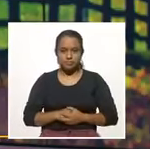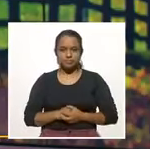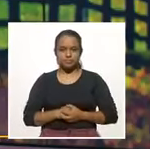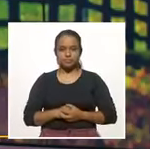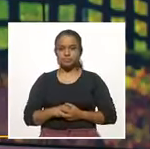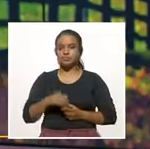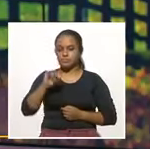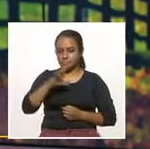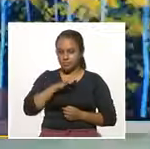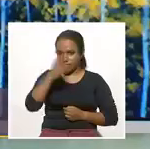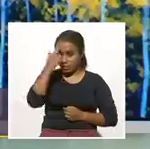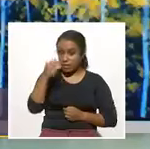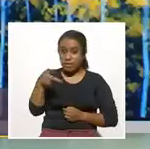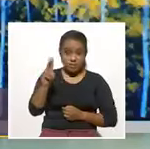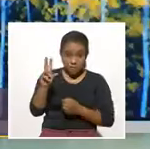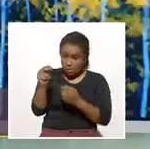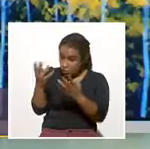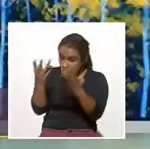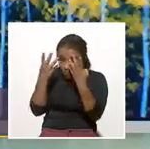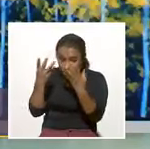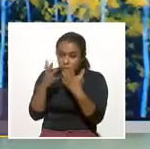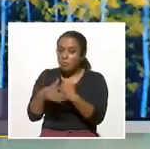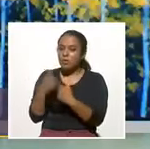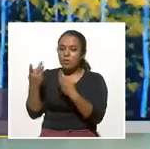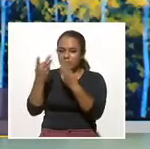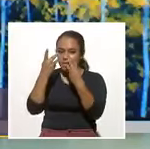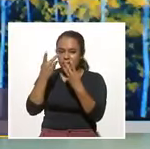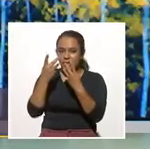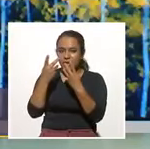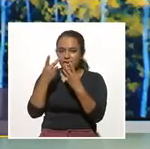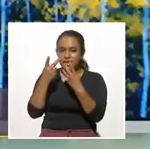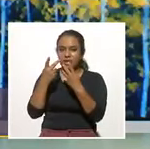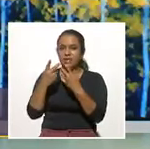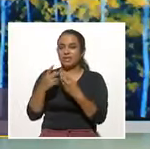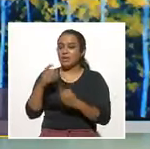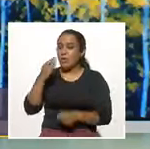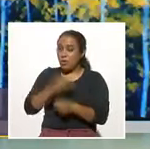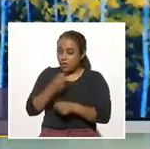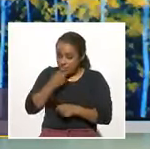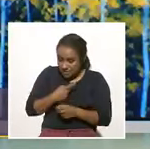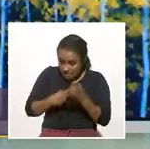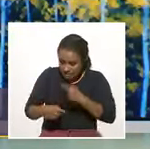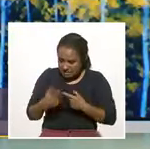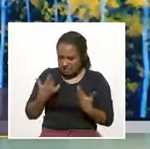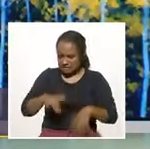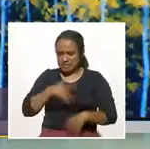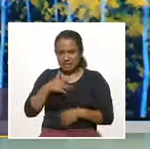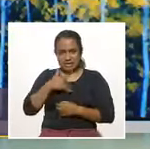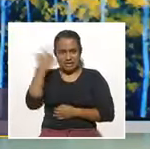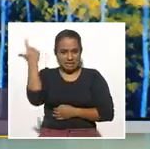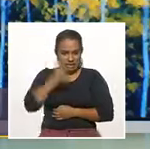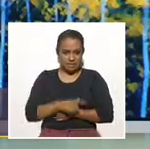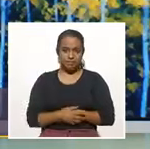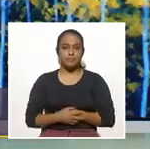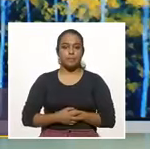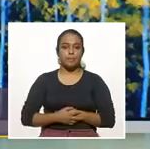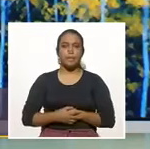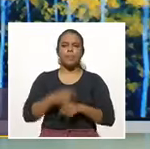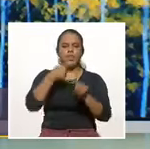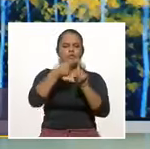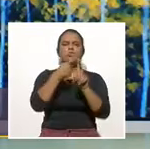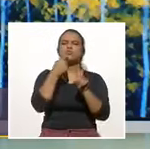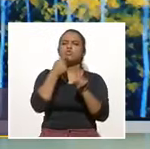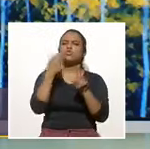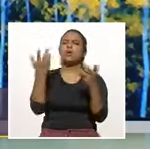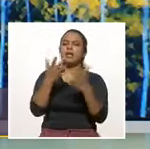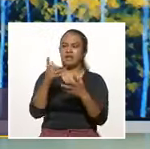es un país pero no nos regañes, porque nos regañas y de por sí que la pasa horrible con todas estas cosas. Oigan, pero vamos a ver qué es lo que hace la Cruz Roja.